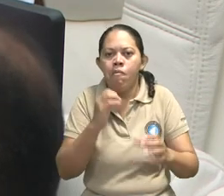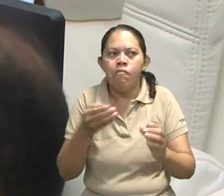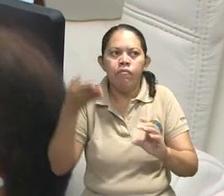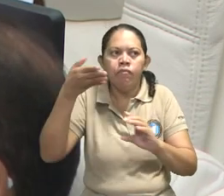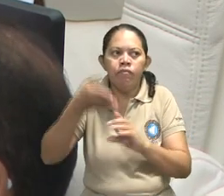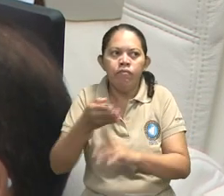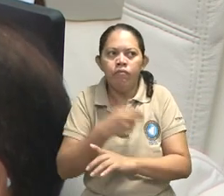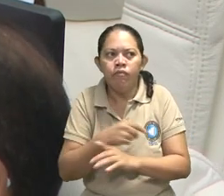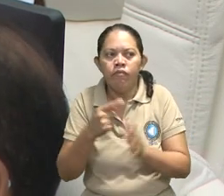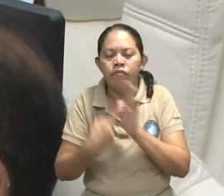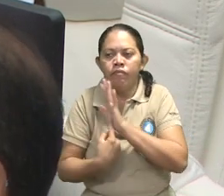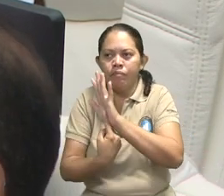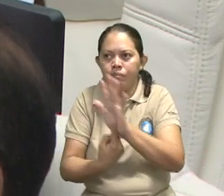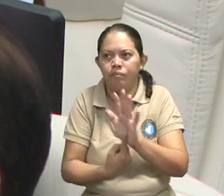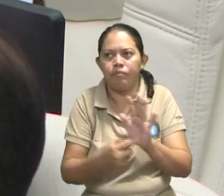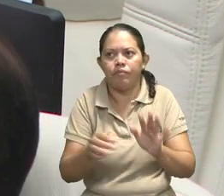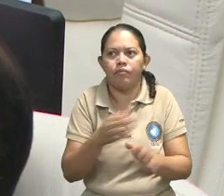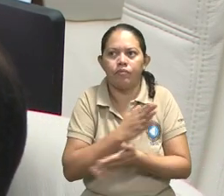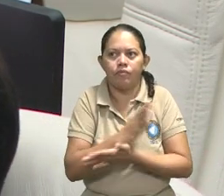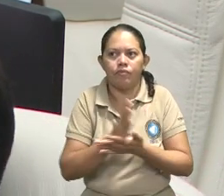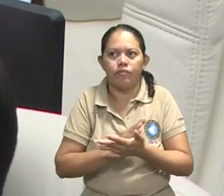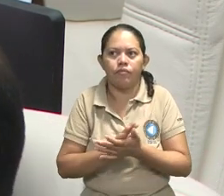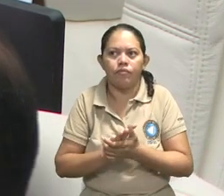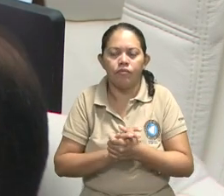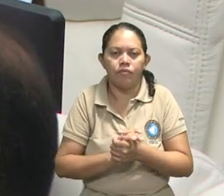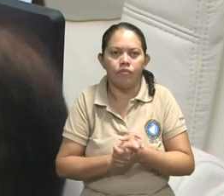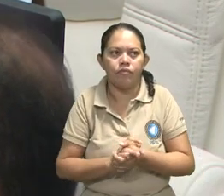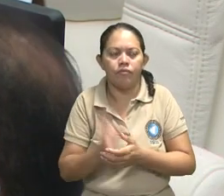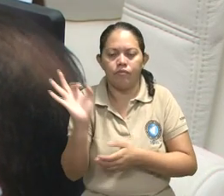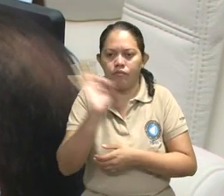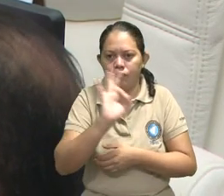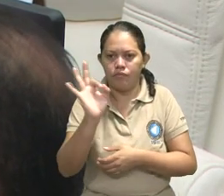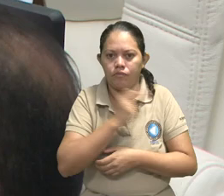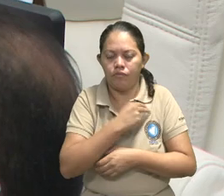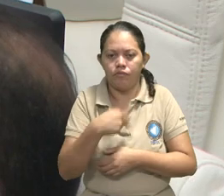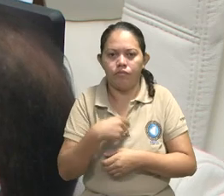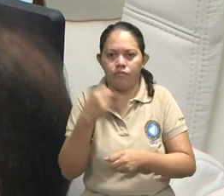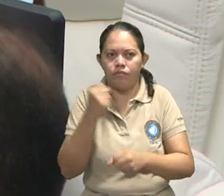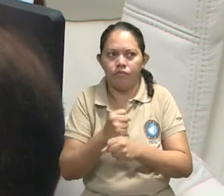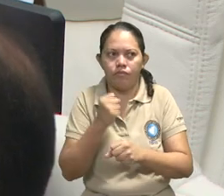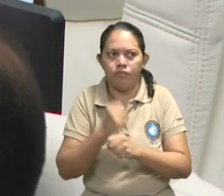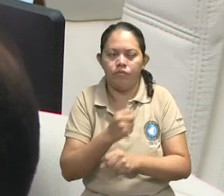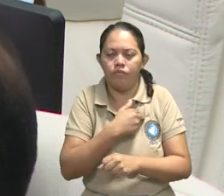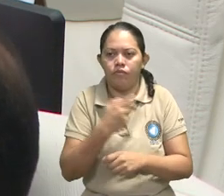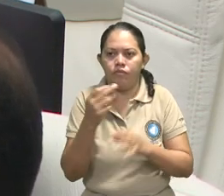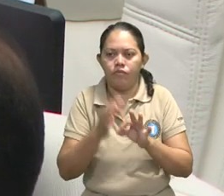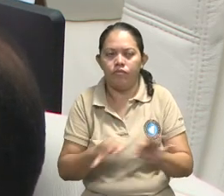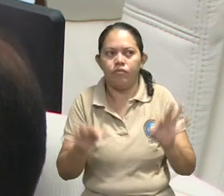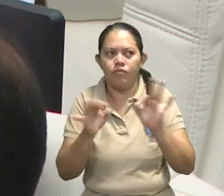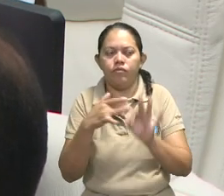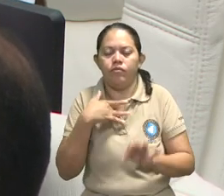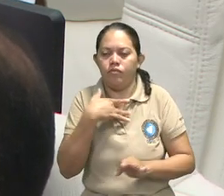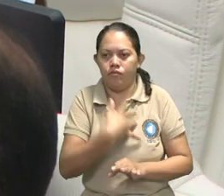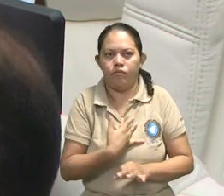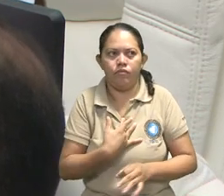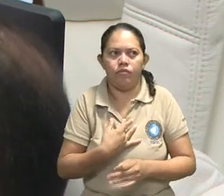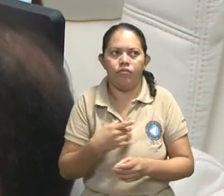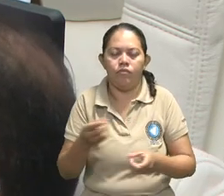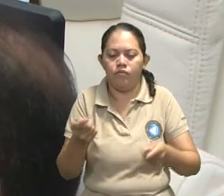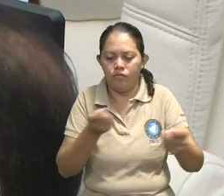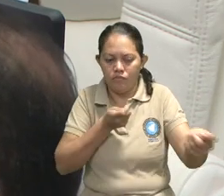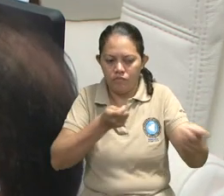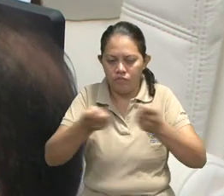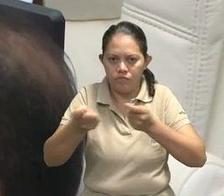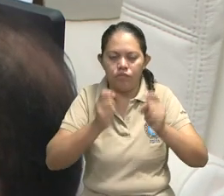postales. La definición explícita de las funciones y atribuciones con la flexibilidad necesaria para ejercer la